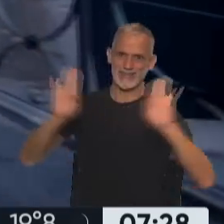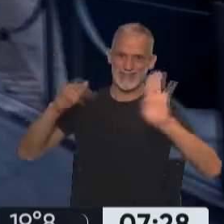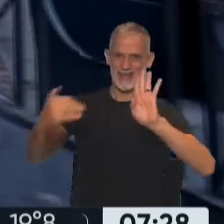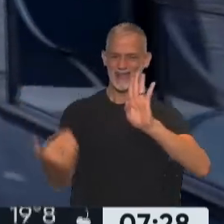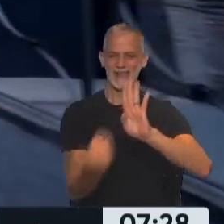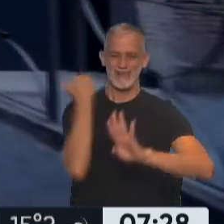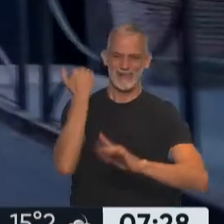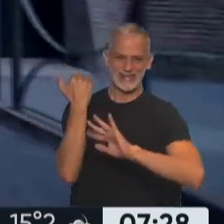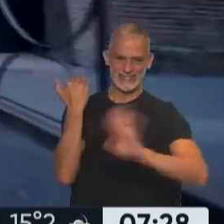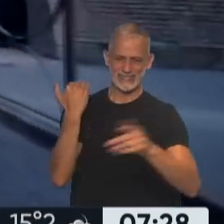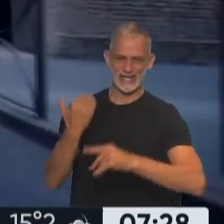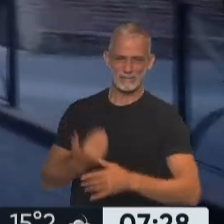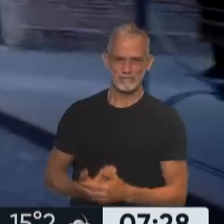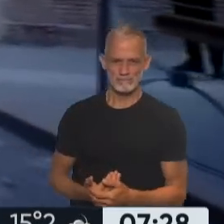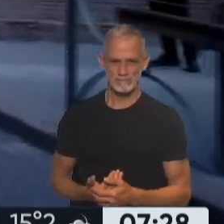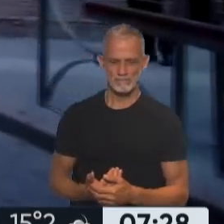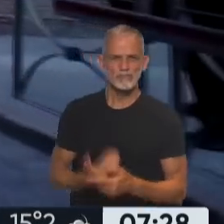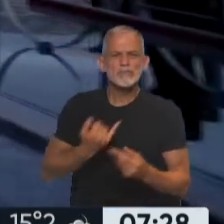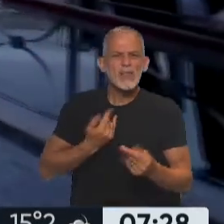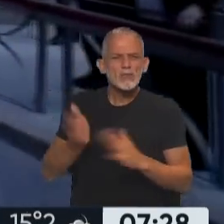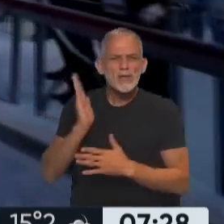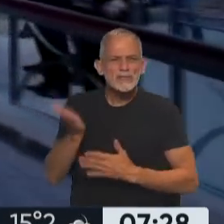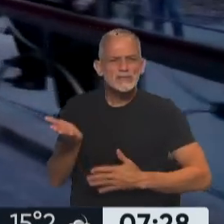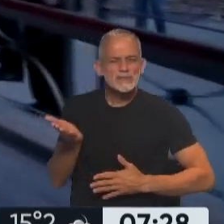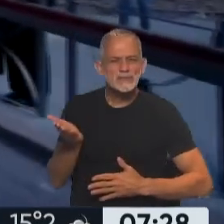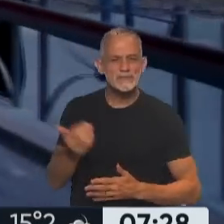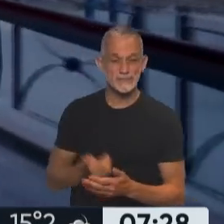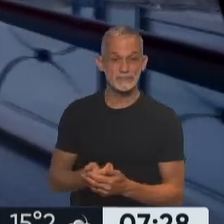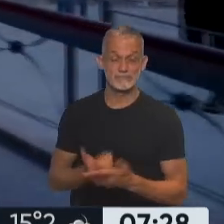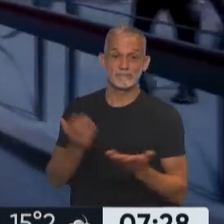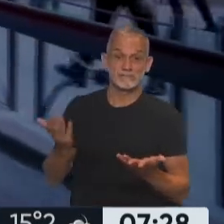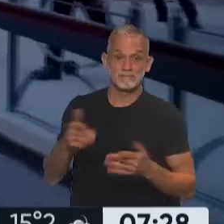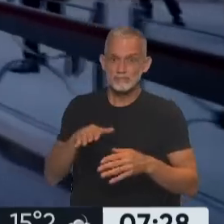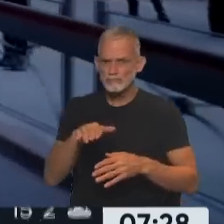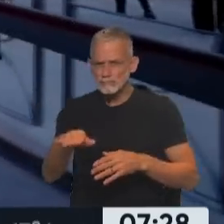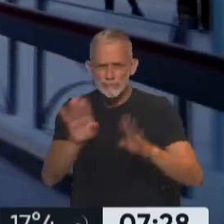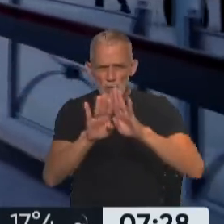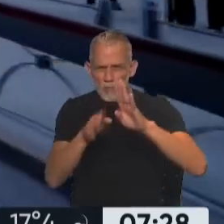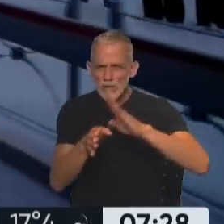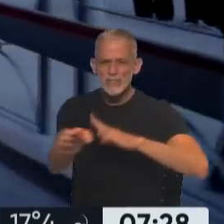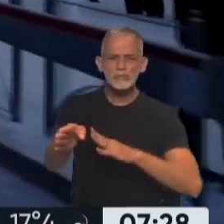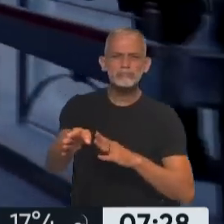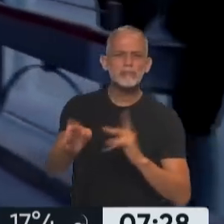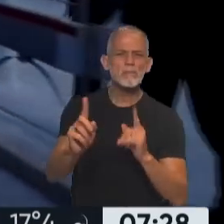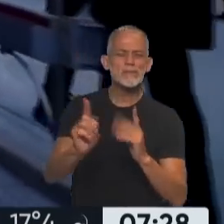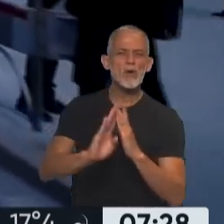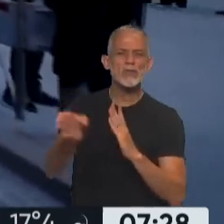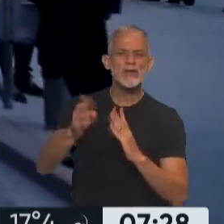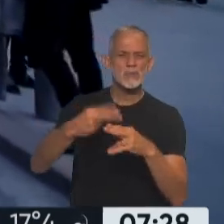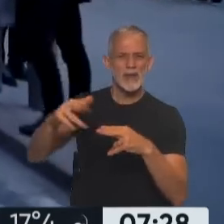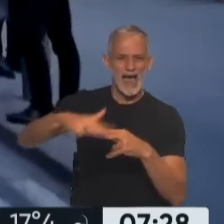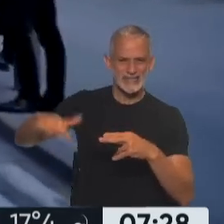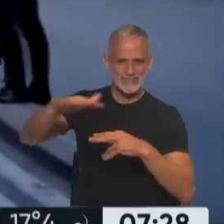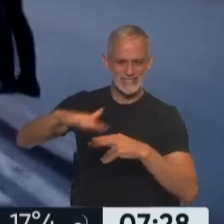Ahí está saliendo. ¿A dónde salen, Guido? Y esta me parece que es la salida que sale directamente a la plaza.